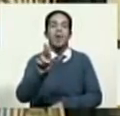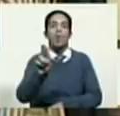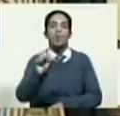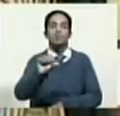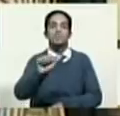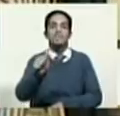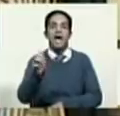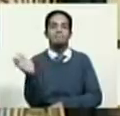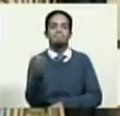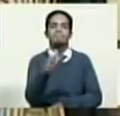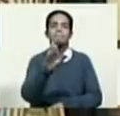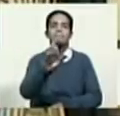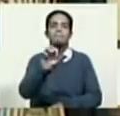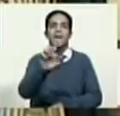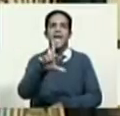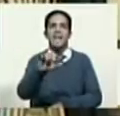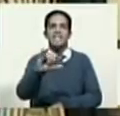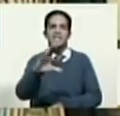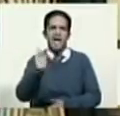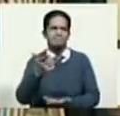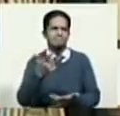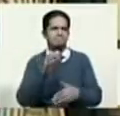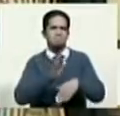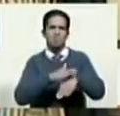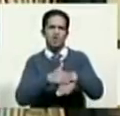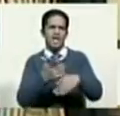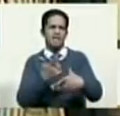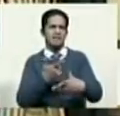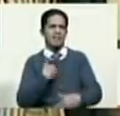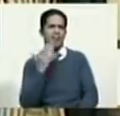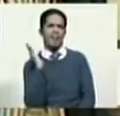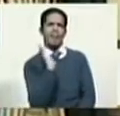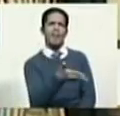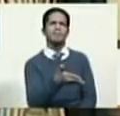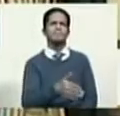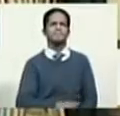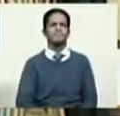De acuerdo inclusive al derecho internacional,